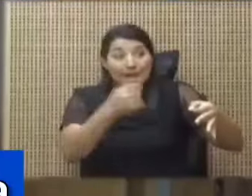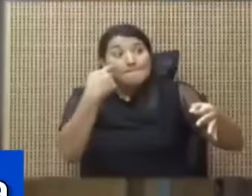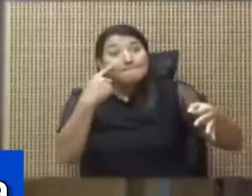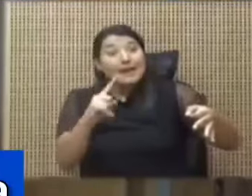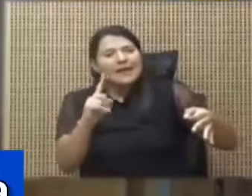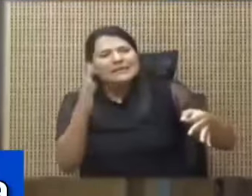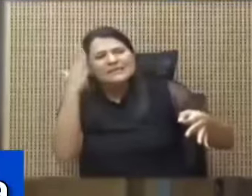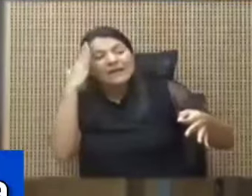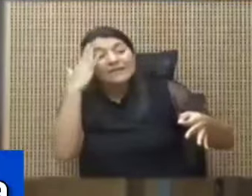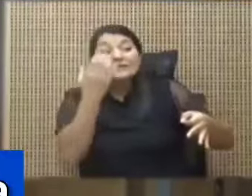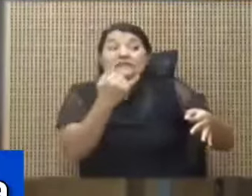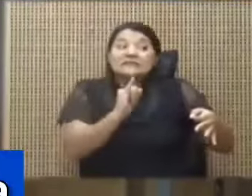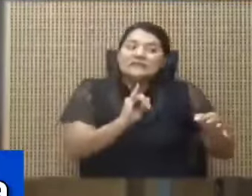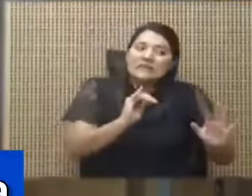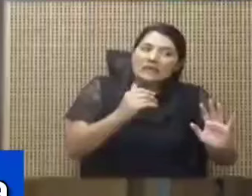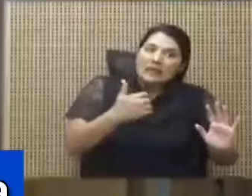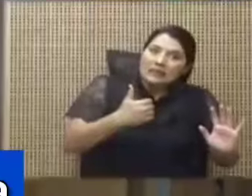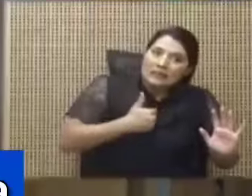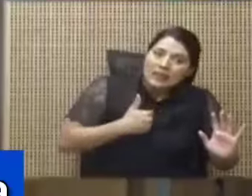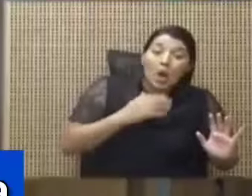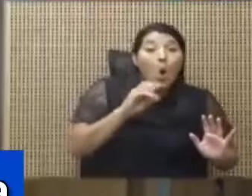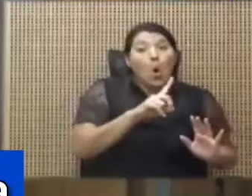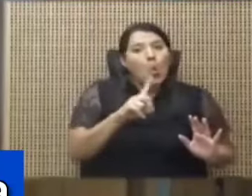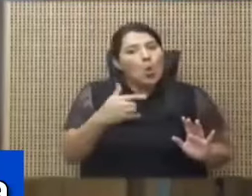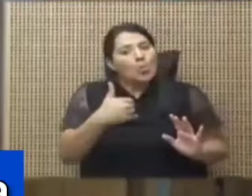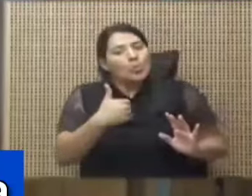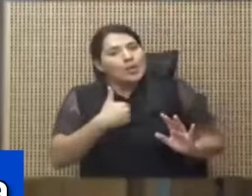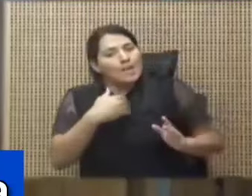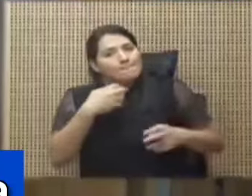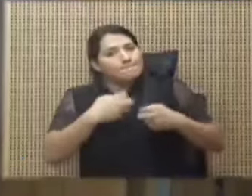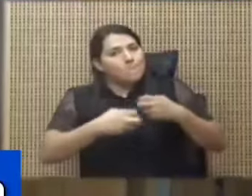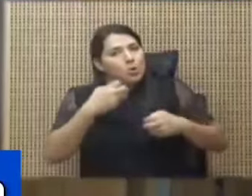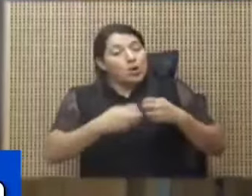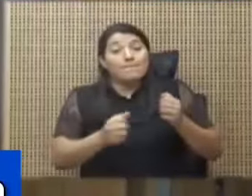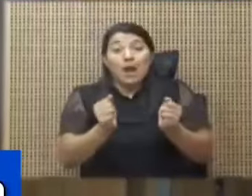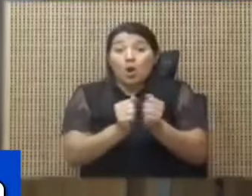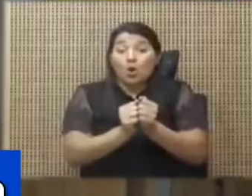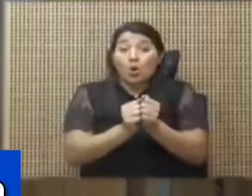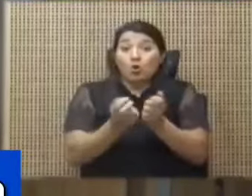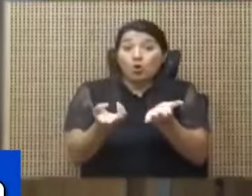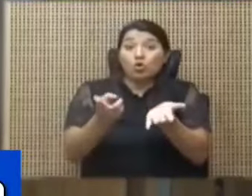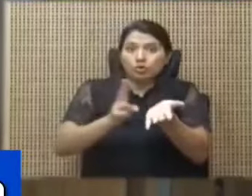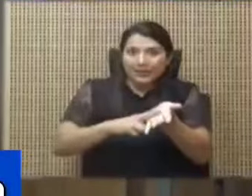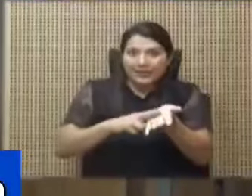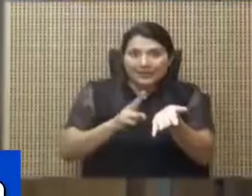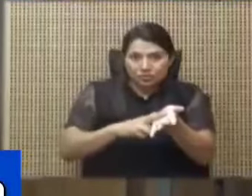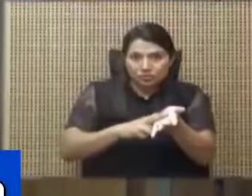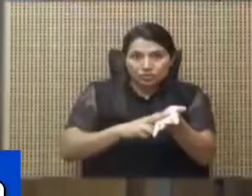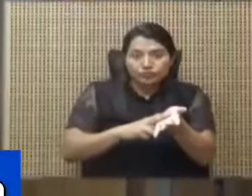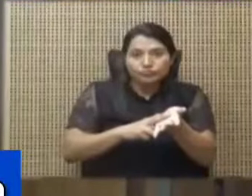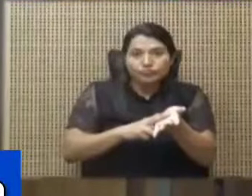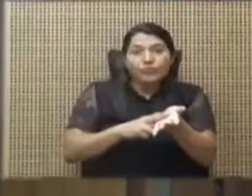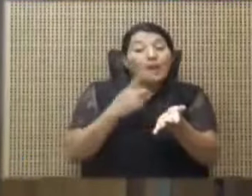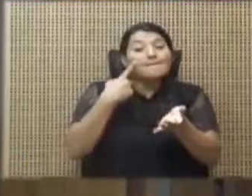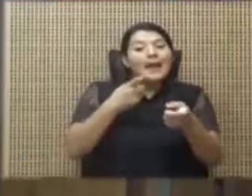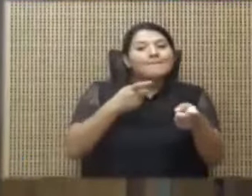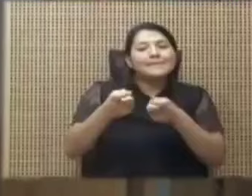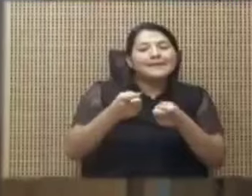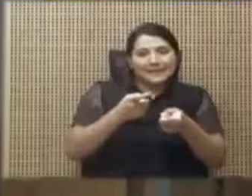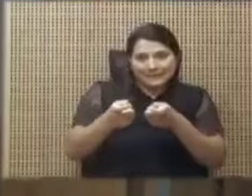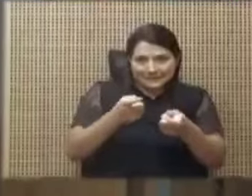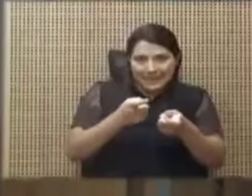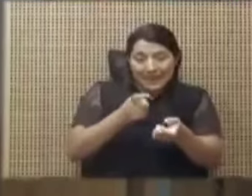no hubo problemas con la adjudicación a las cooperativas de los servicios de la Caja, no